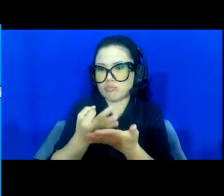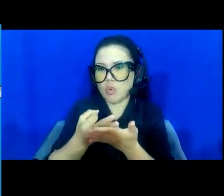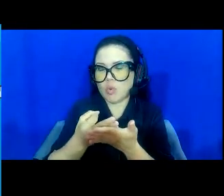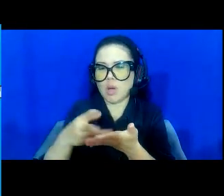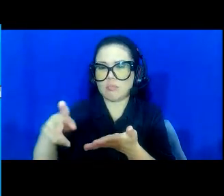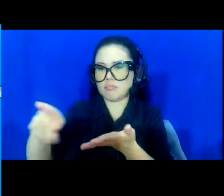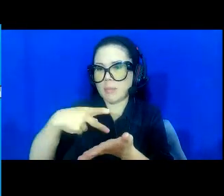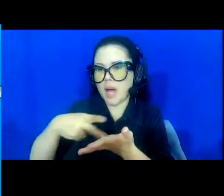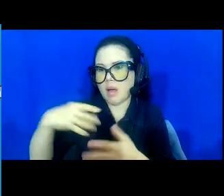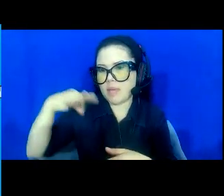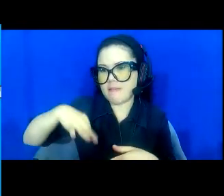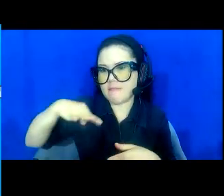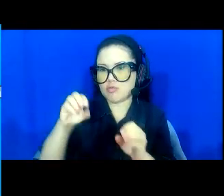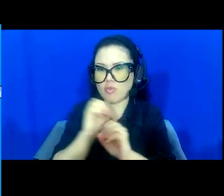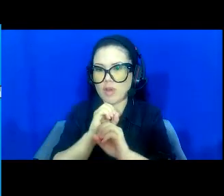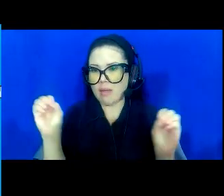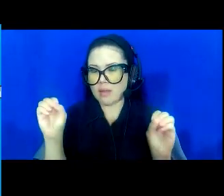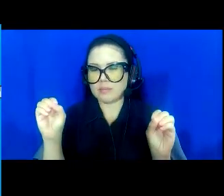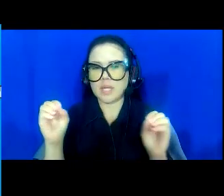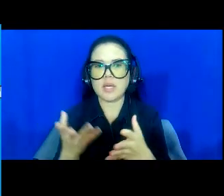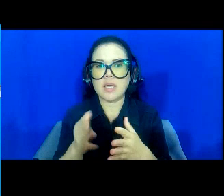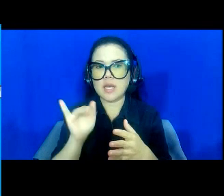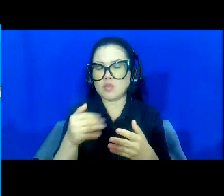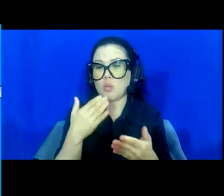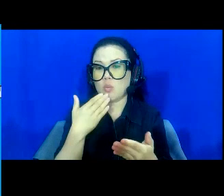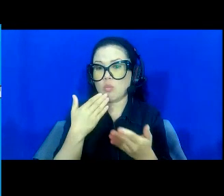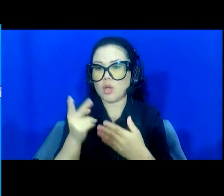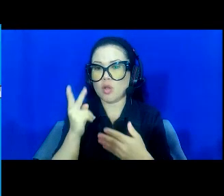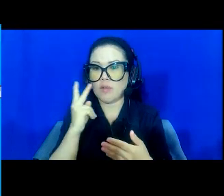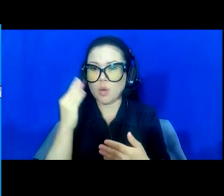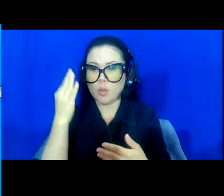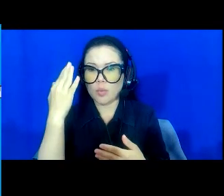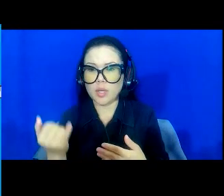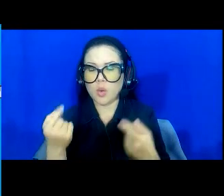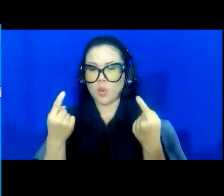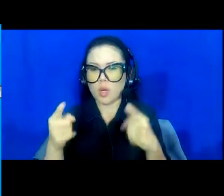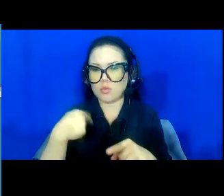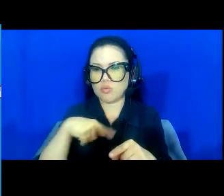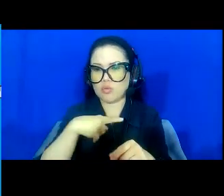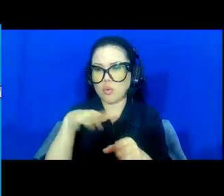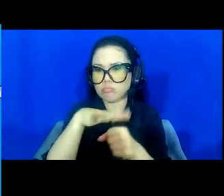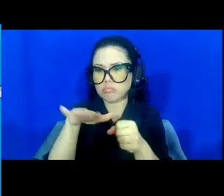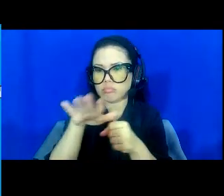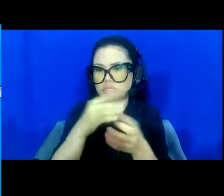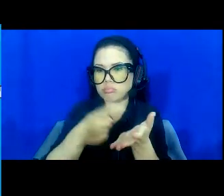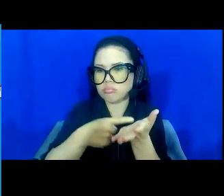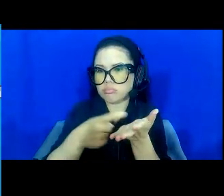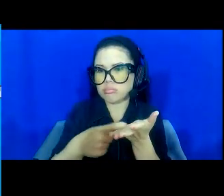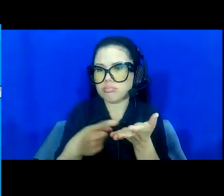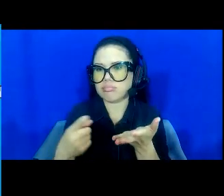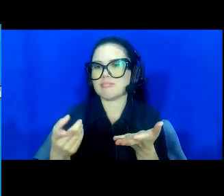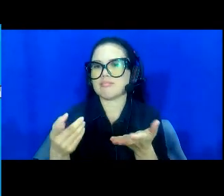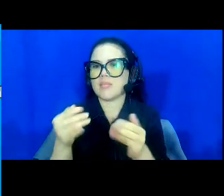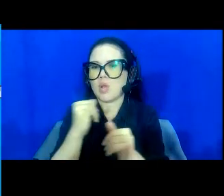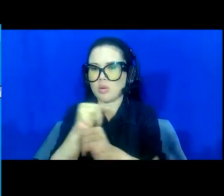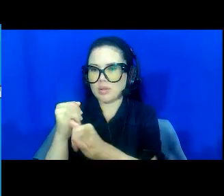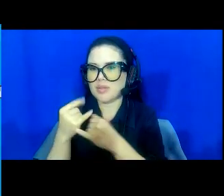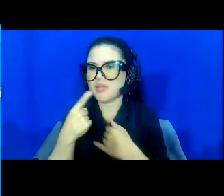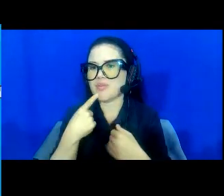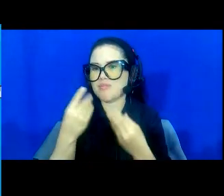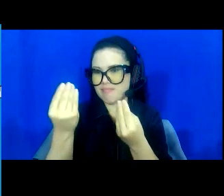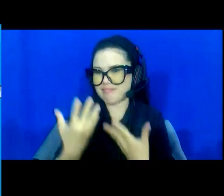como grato escucharlo o verlo, porque cuando estuvimos en las consultas regionales fue algo que las entidades nos dijeron, nos gustaría